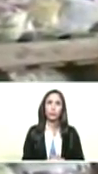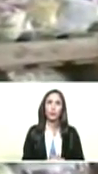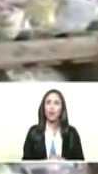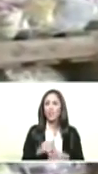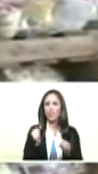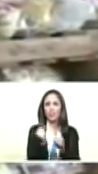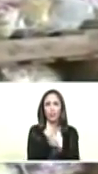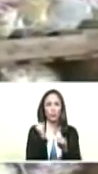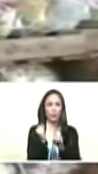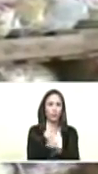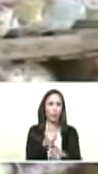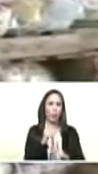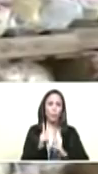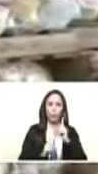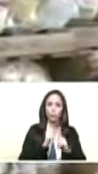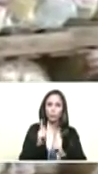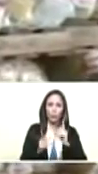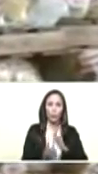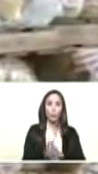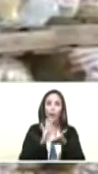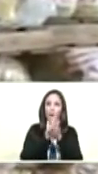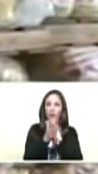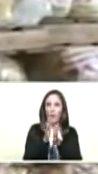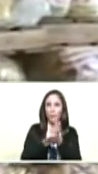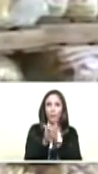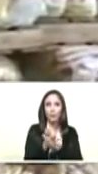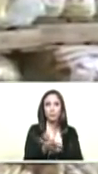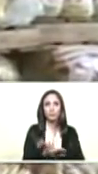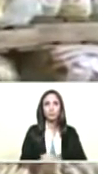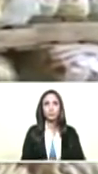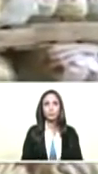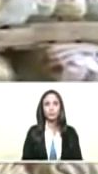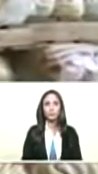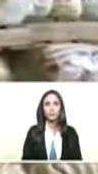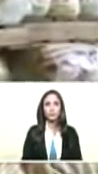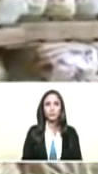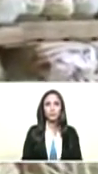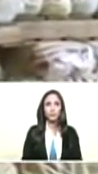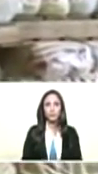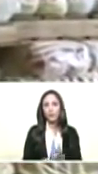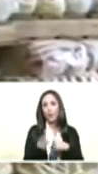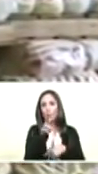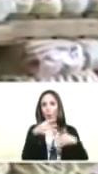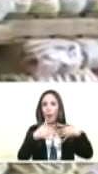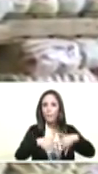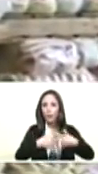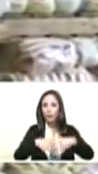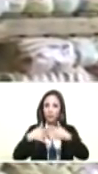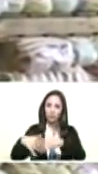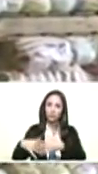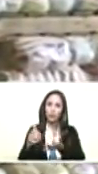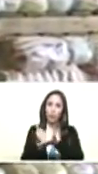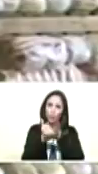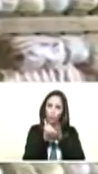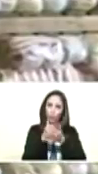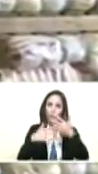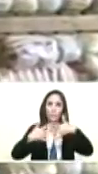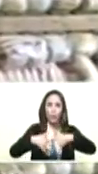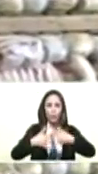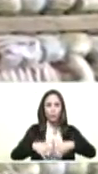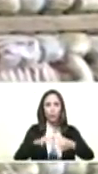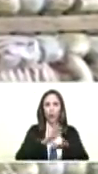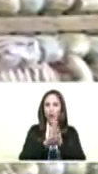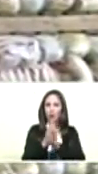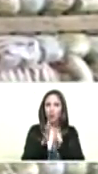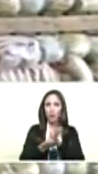planta Pronutrico y de ProArepa, que es también una empresa hermana que también contribuye con la producción de